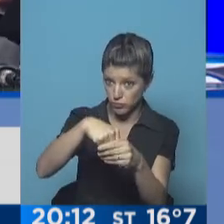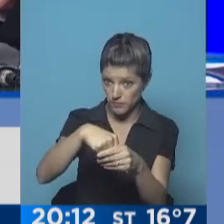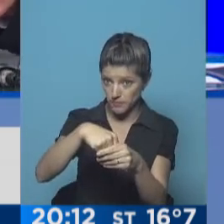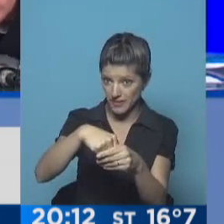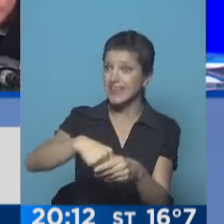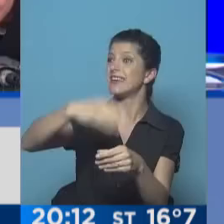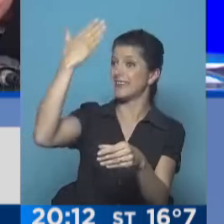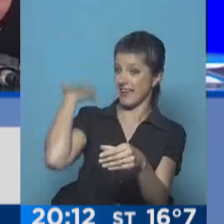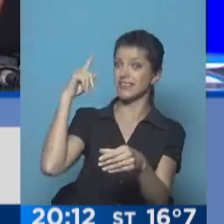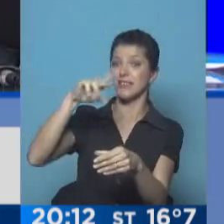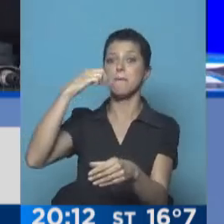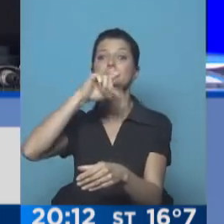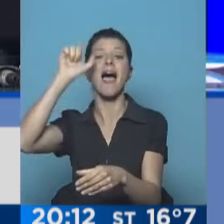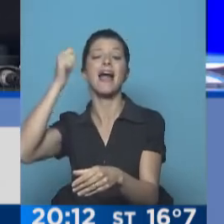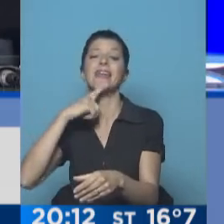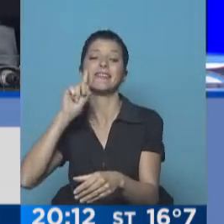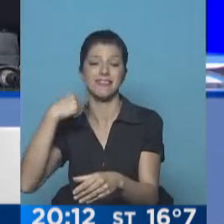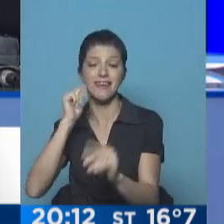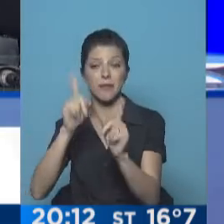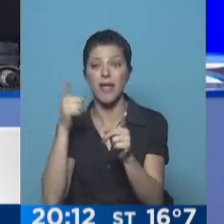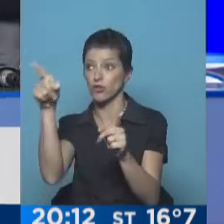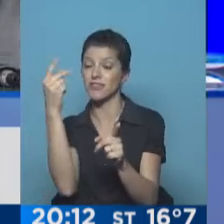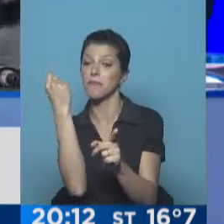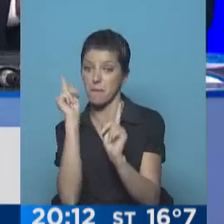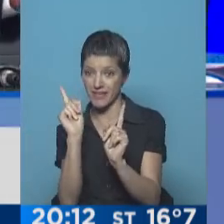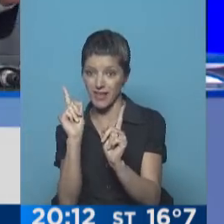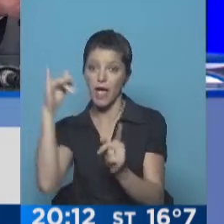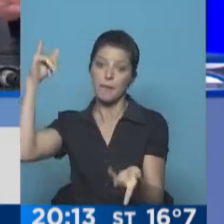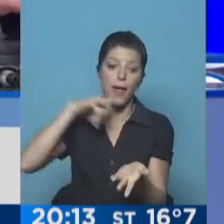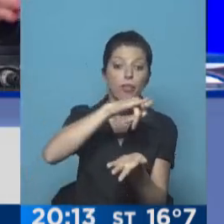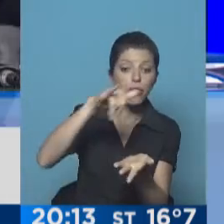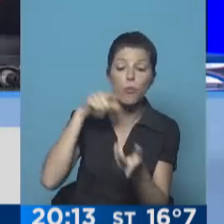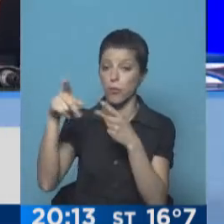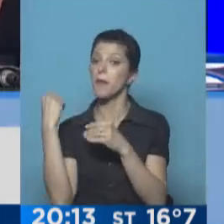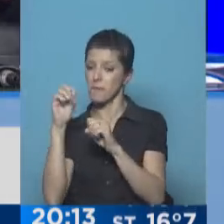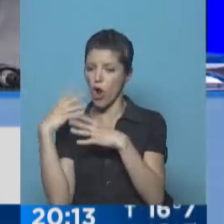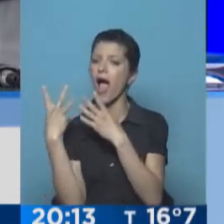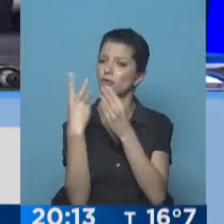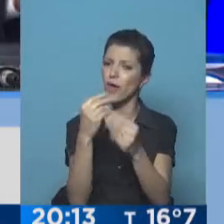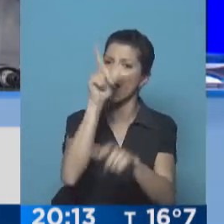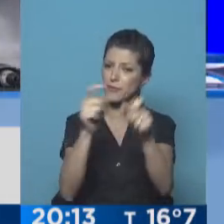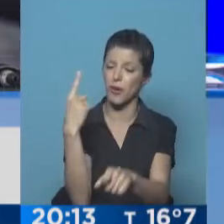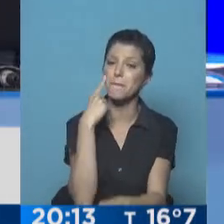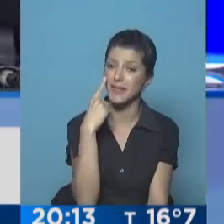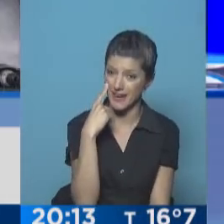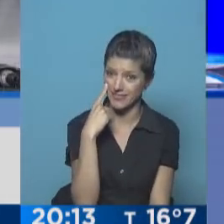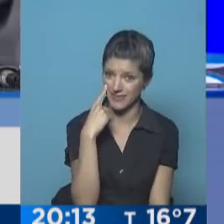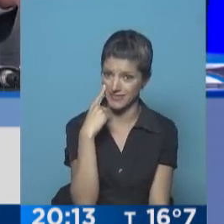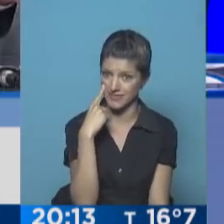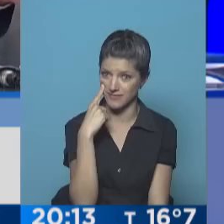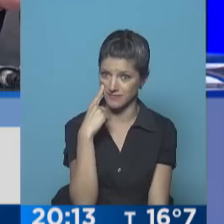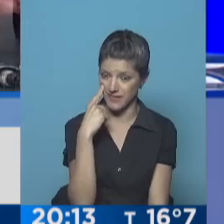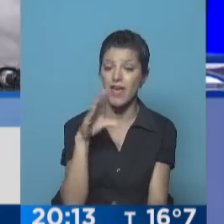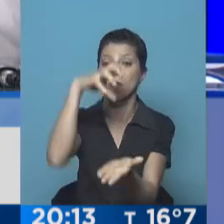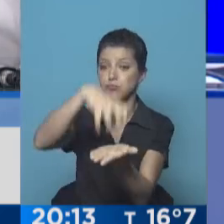a miles de refugiados palestinos. Todo ese dinero podría ir a ayudar justamente a los refugiados palestinos o sirios que